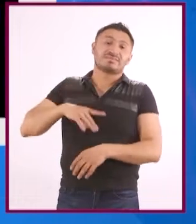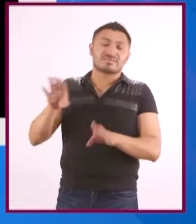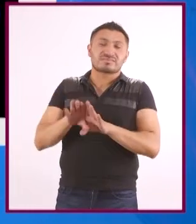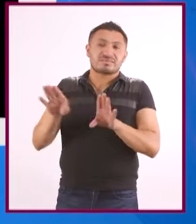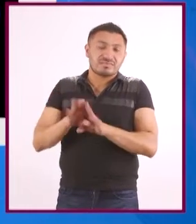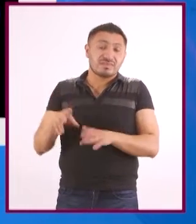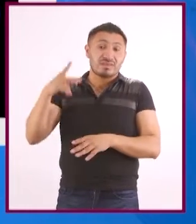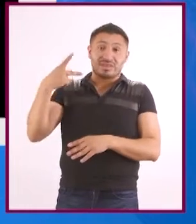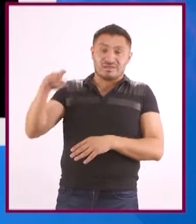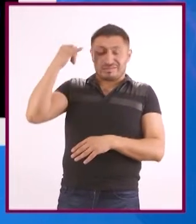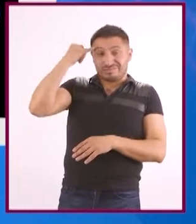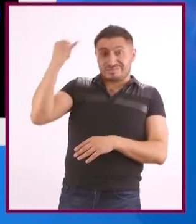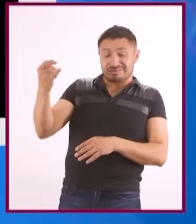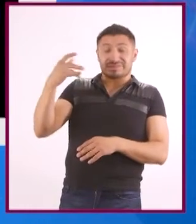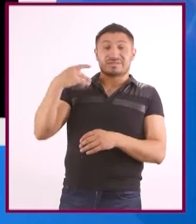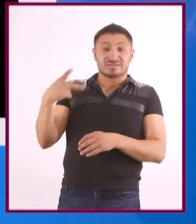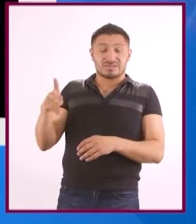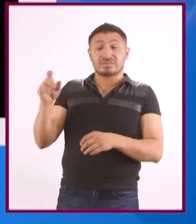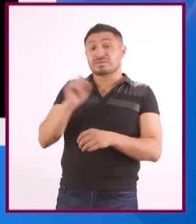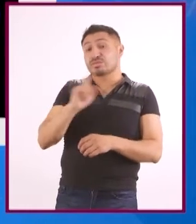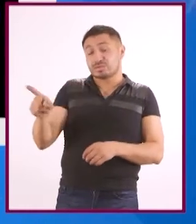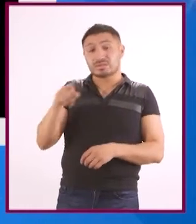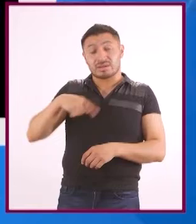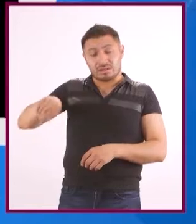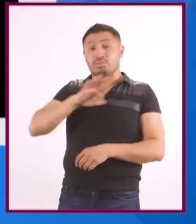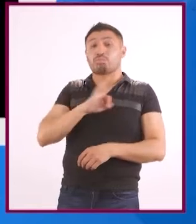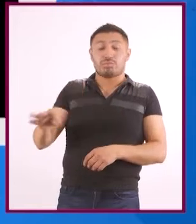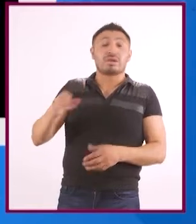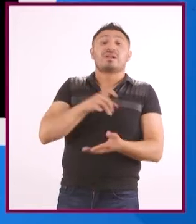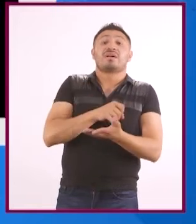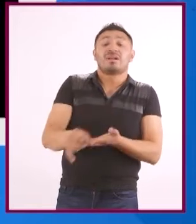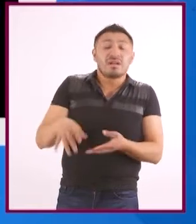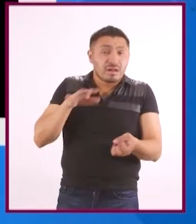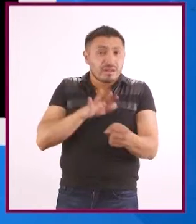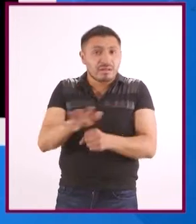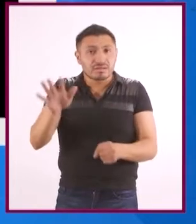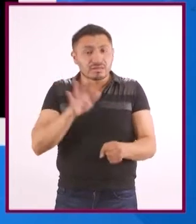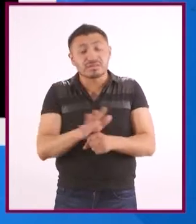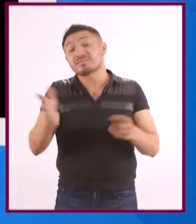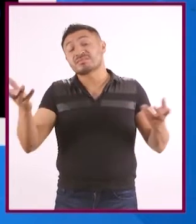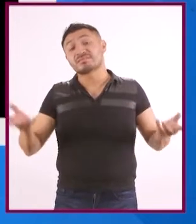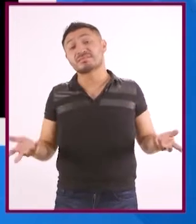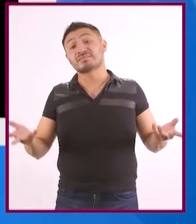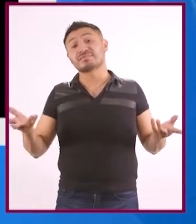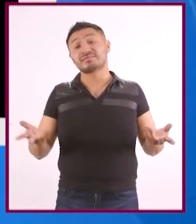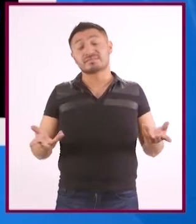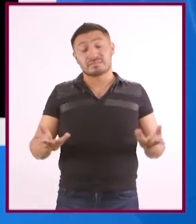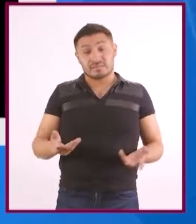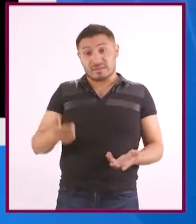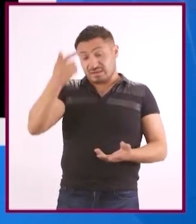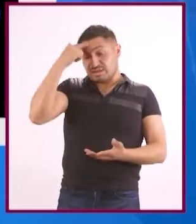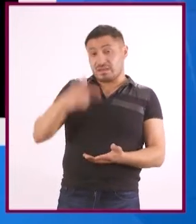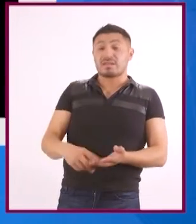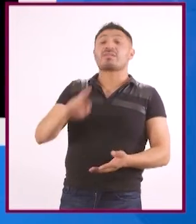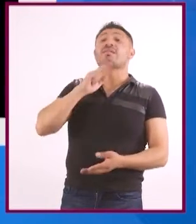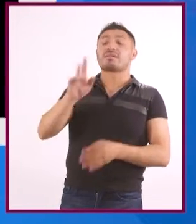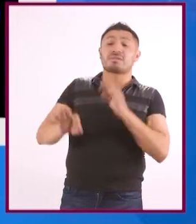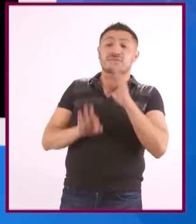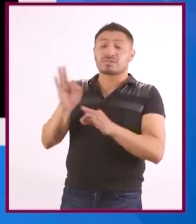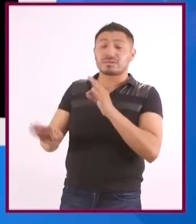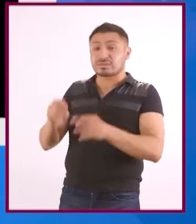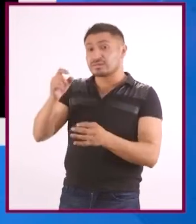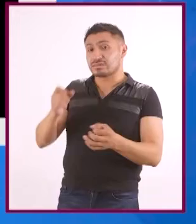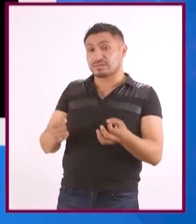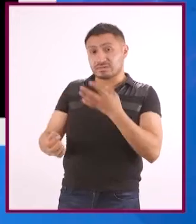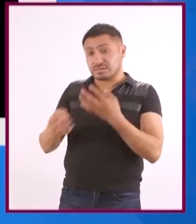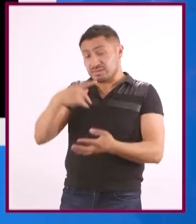deontológicos propios de su profesión, es decir, que pueden ellos decidir cuál es o qué les parece ser el mejor tratamiento para una